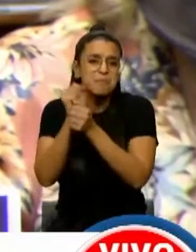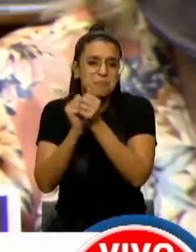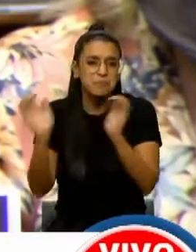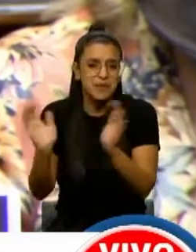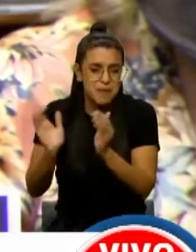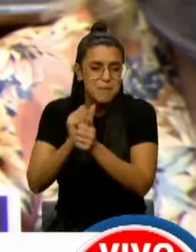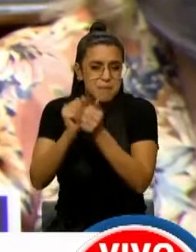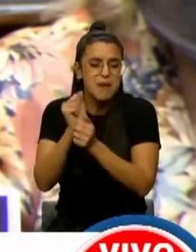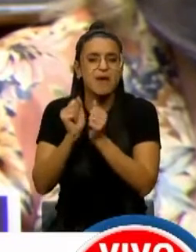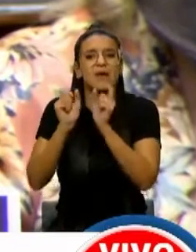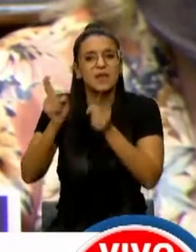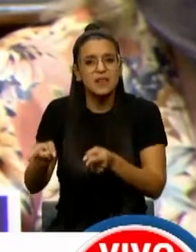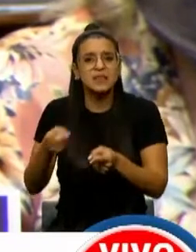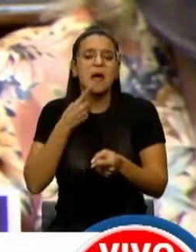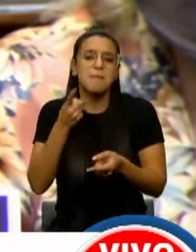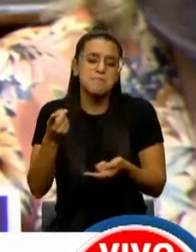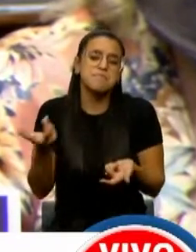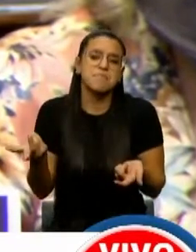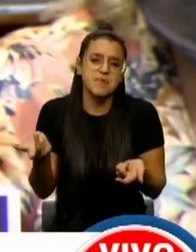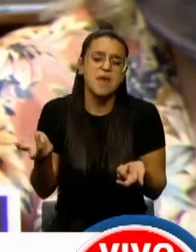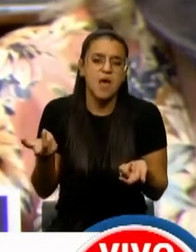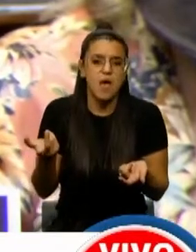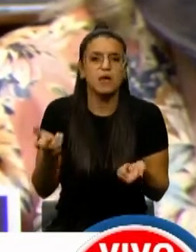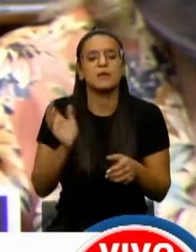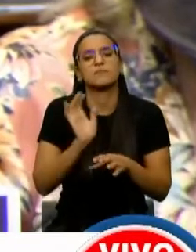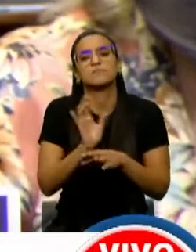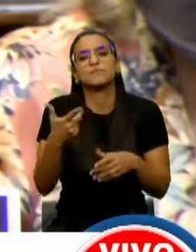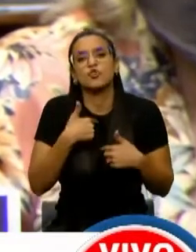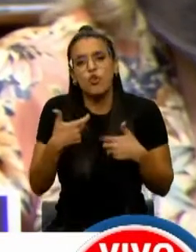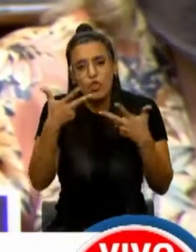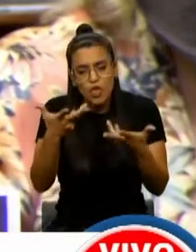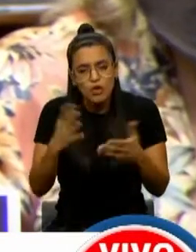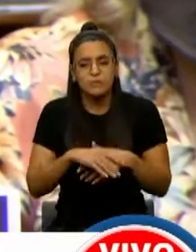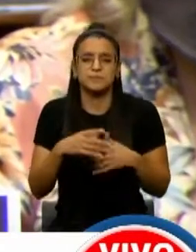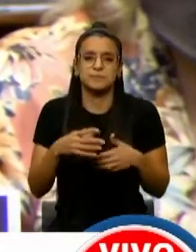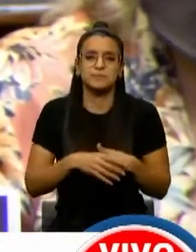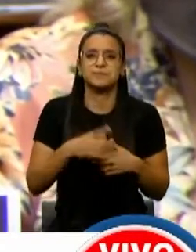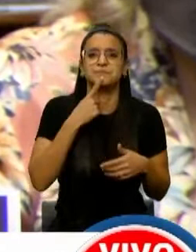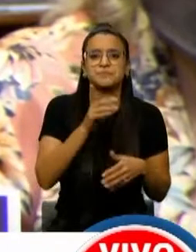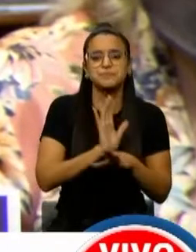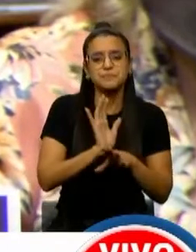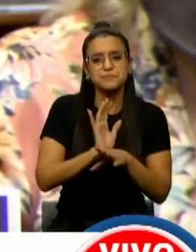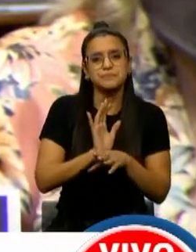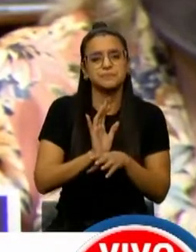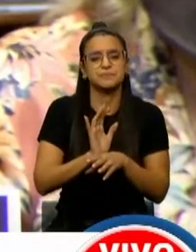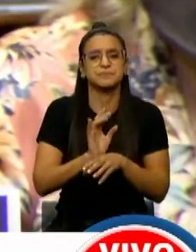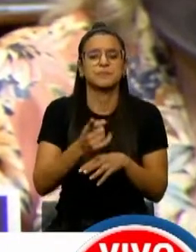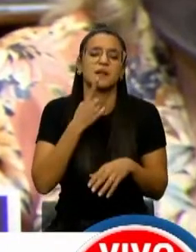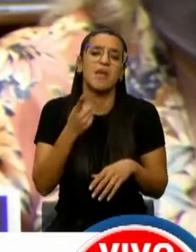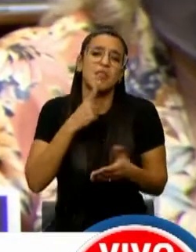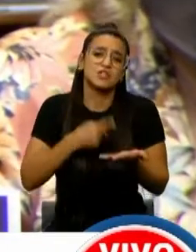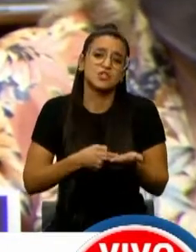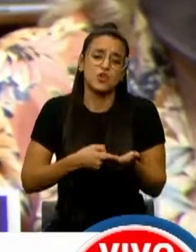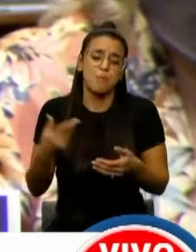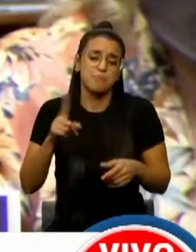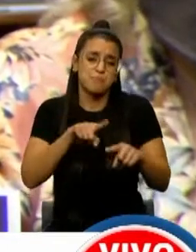que realmente también, y en esto también data lo que estoy manifestando, que son asistidas por esta decisión